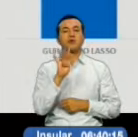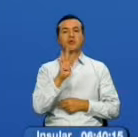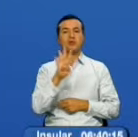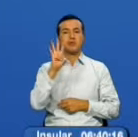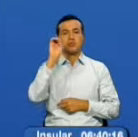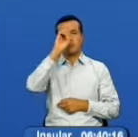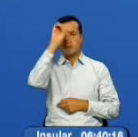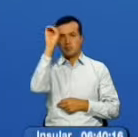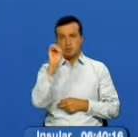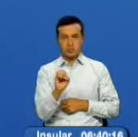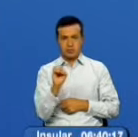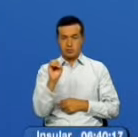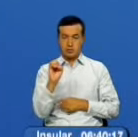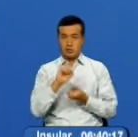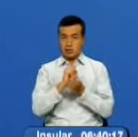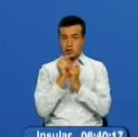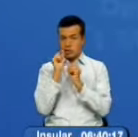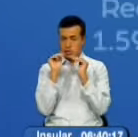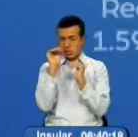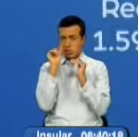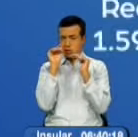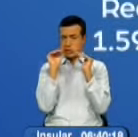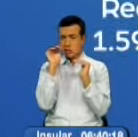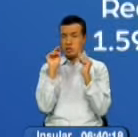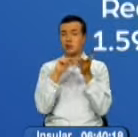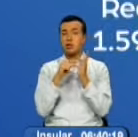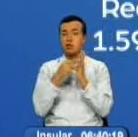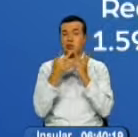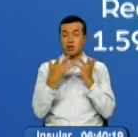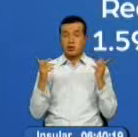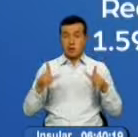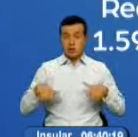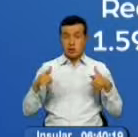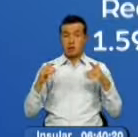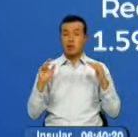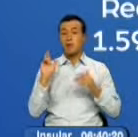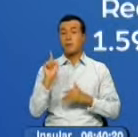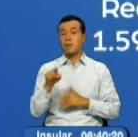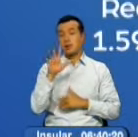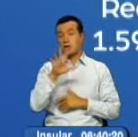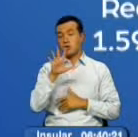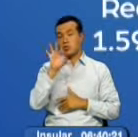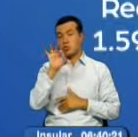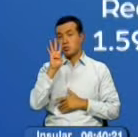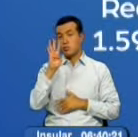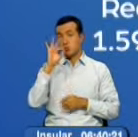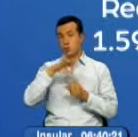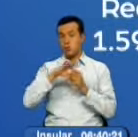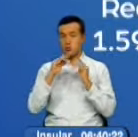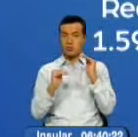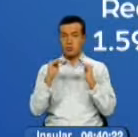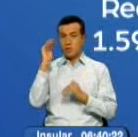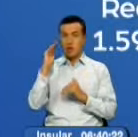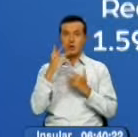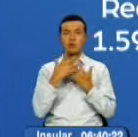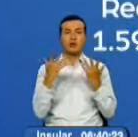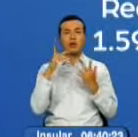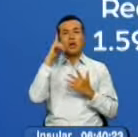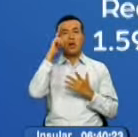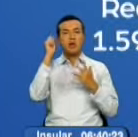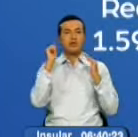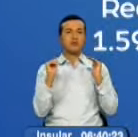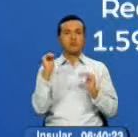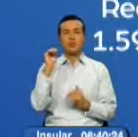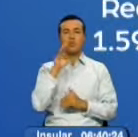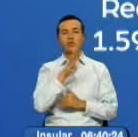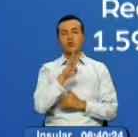48,84%. Esta modificación porcentual mínima significa que Lenín Moreno recuperó 1.594 votos, en detrimento de Lasso, que